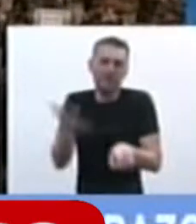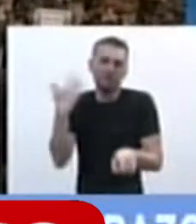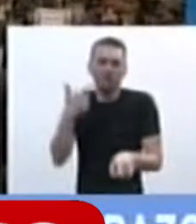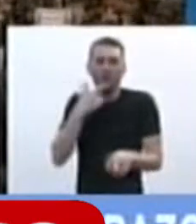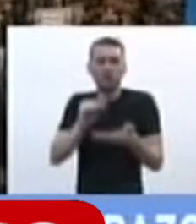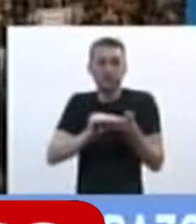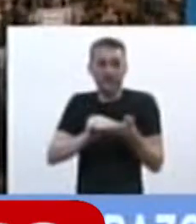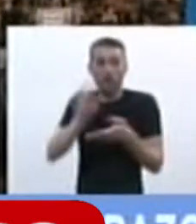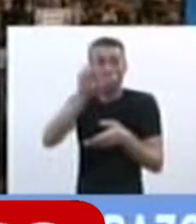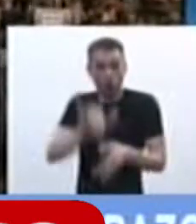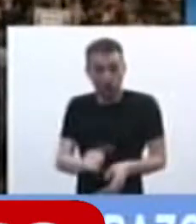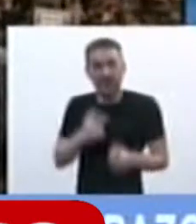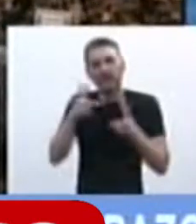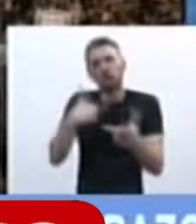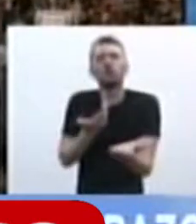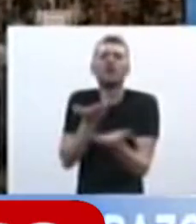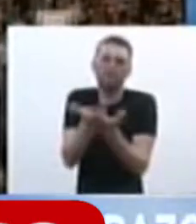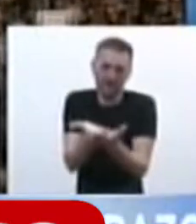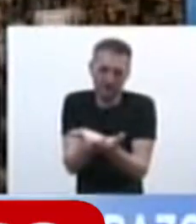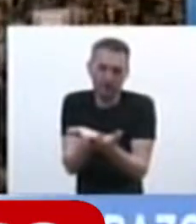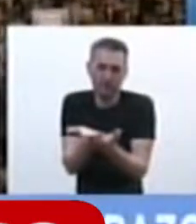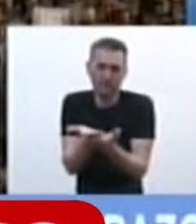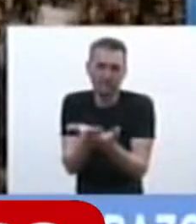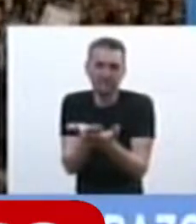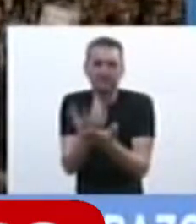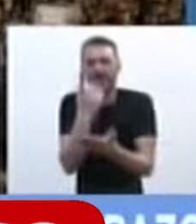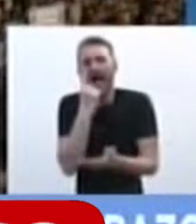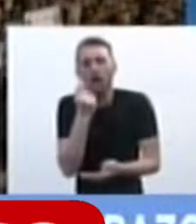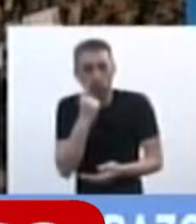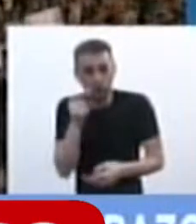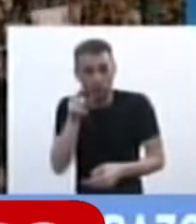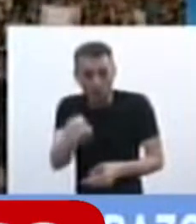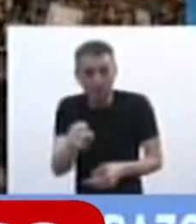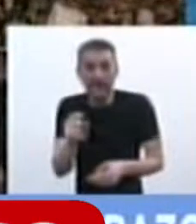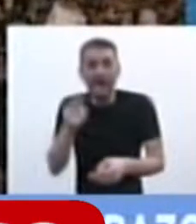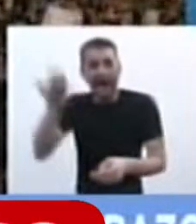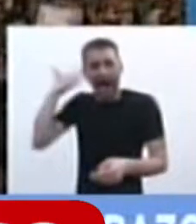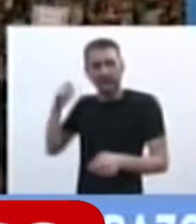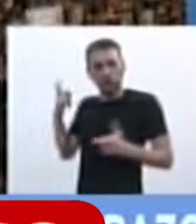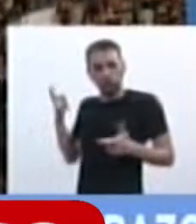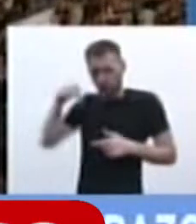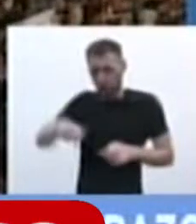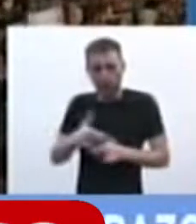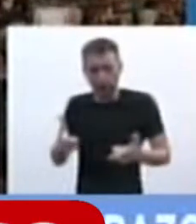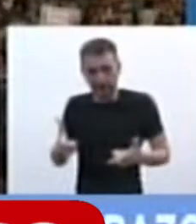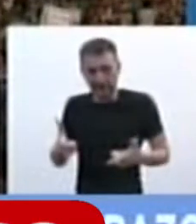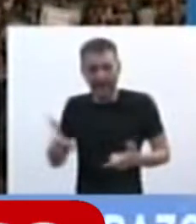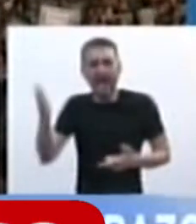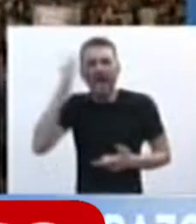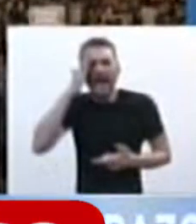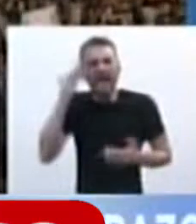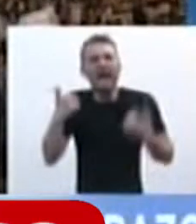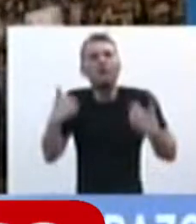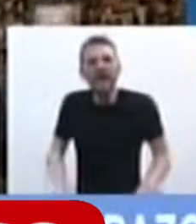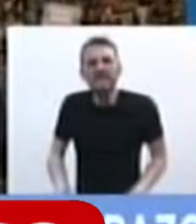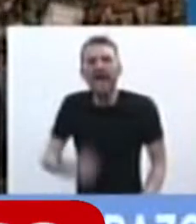senador Matías Rodríguez, les pido a aquellos que no tienen la capacidad y la sinceridad intelectual